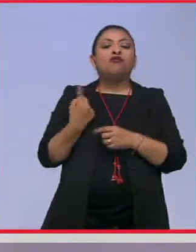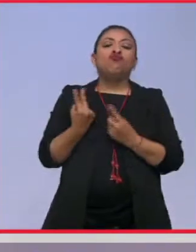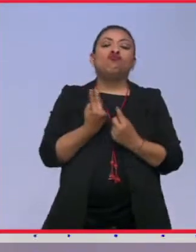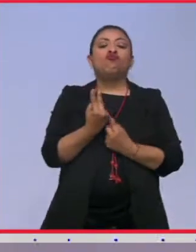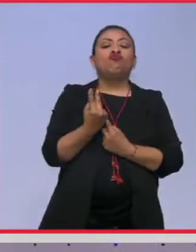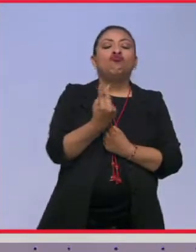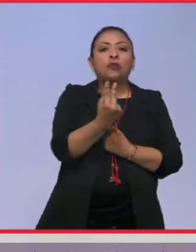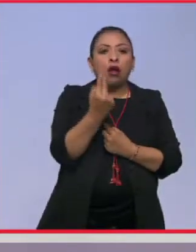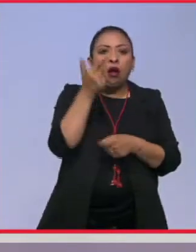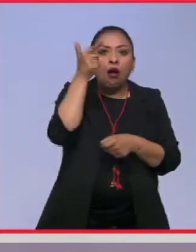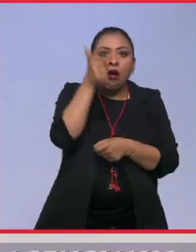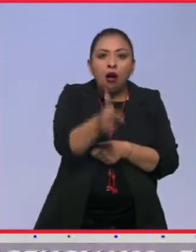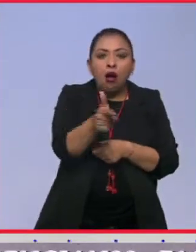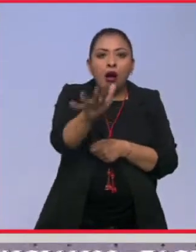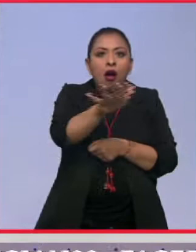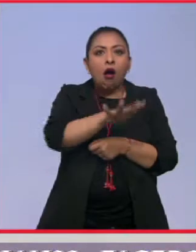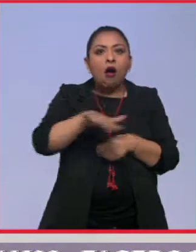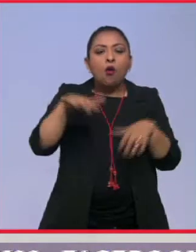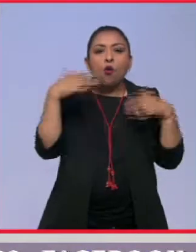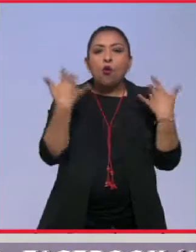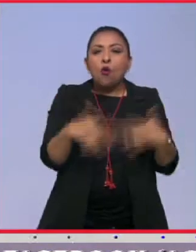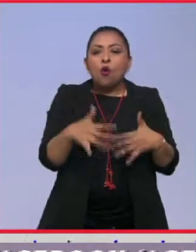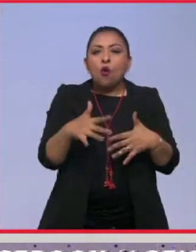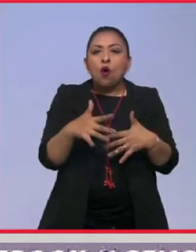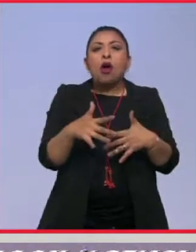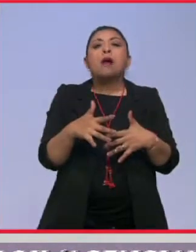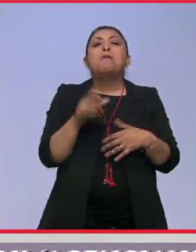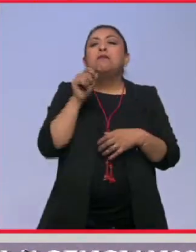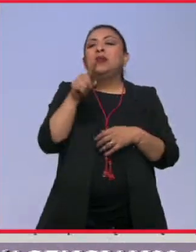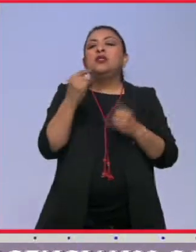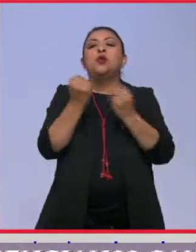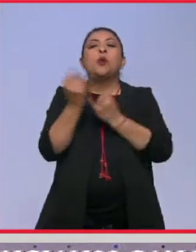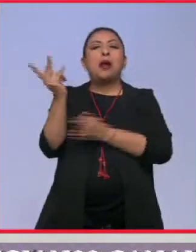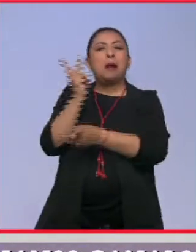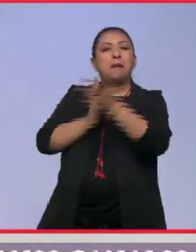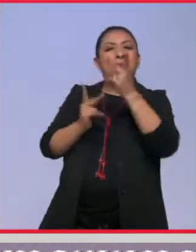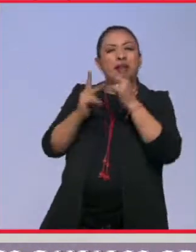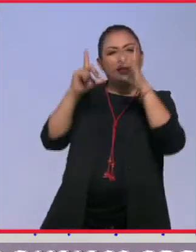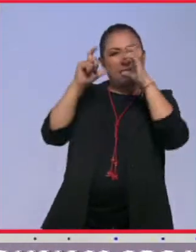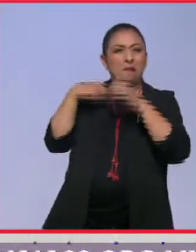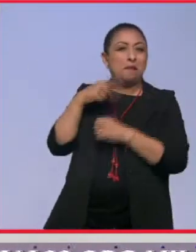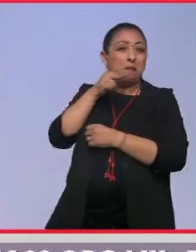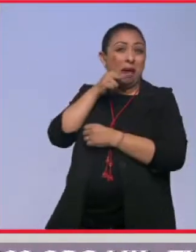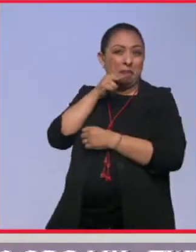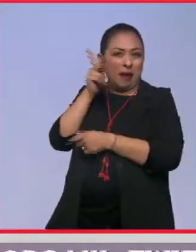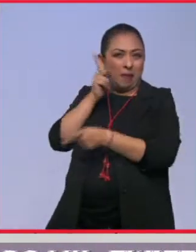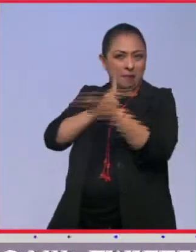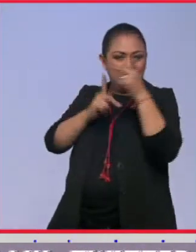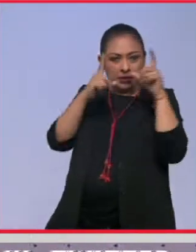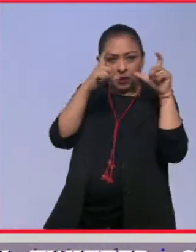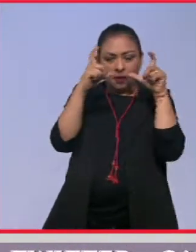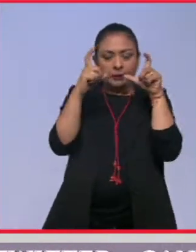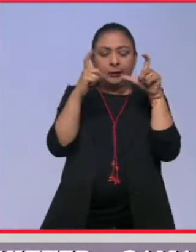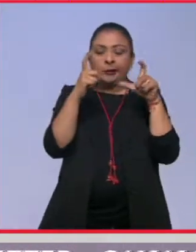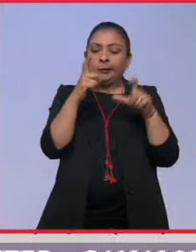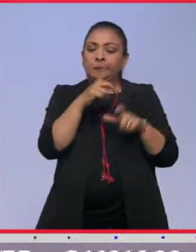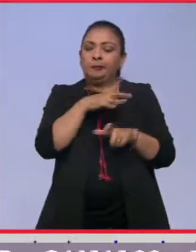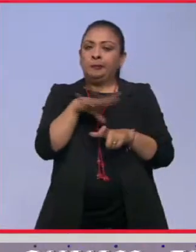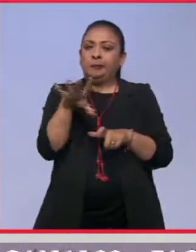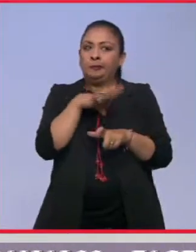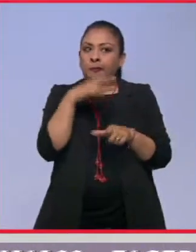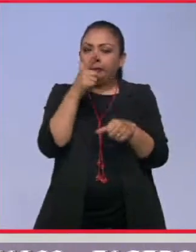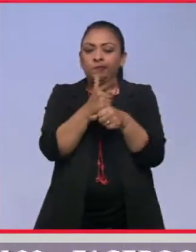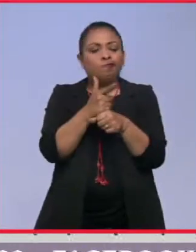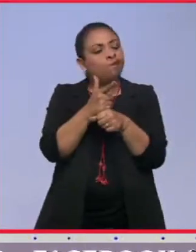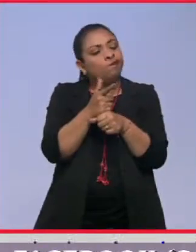se encontró con este universo, al mismo tiempo había tomado prestada la cámara de su padre, que no le gustó demasiado a su padre descubrir